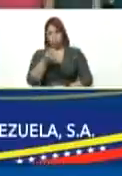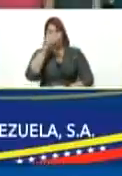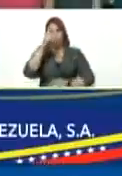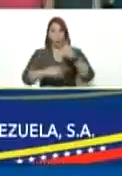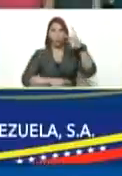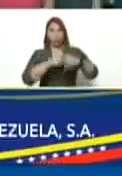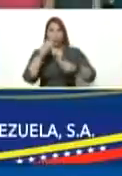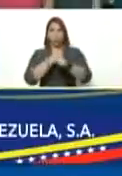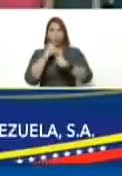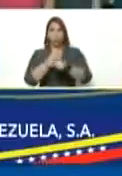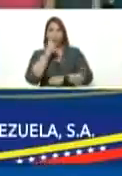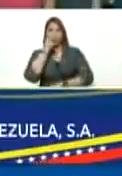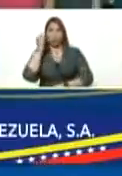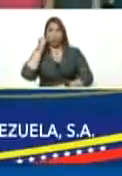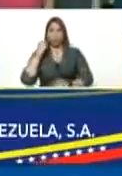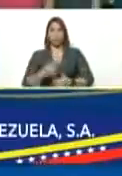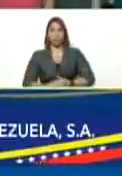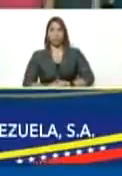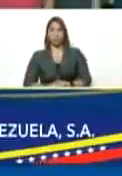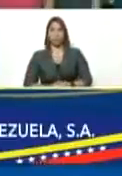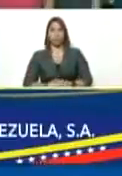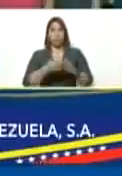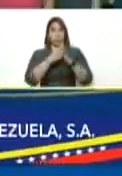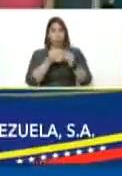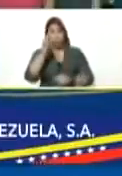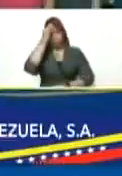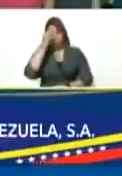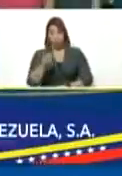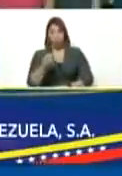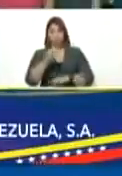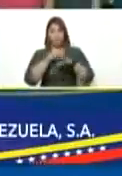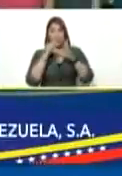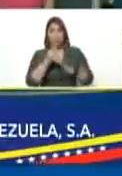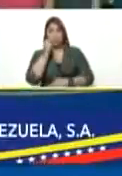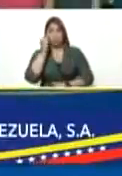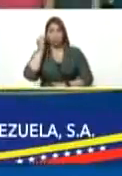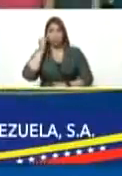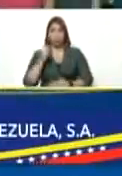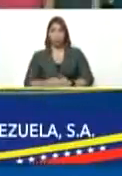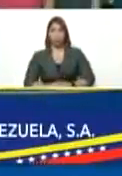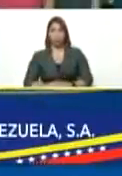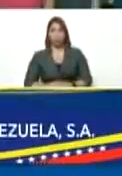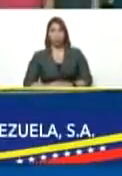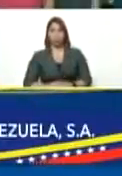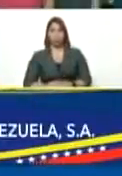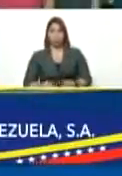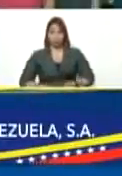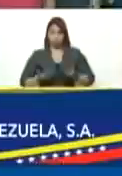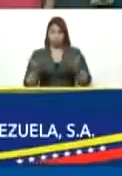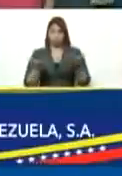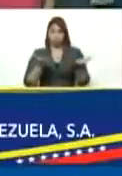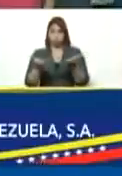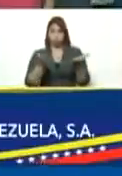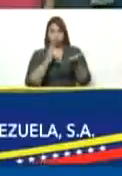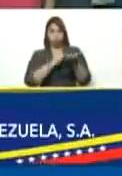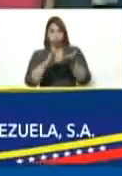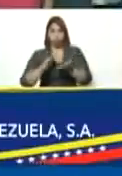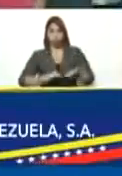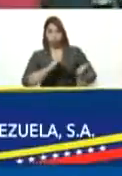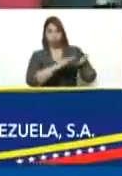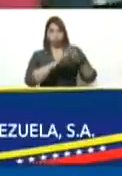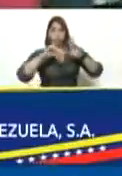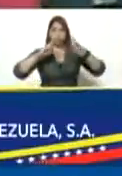productivos de trabajadoras y trabajadores. Todo el Consejo de Ministros al servicio de la solución de los